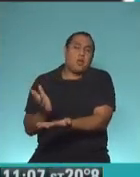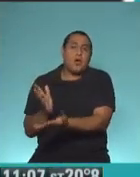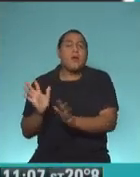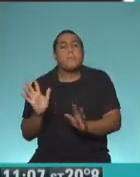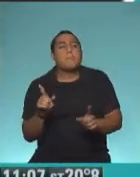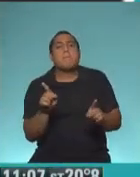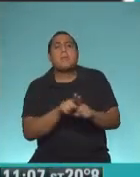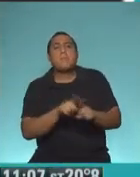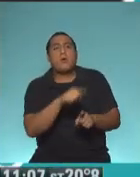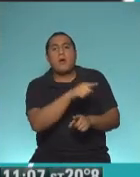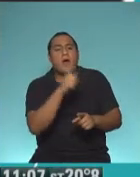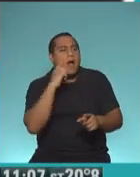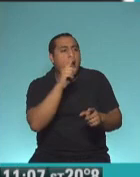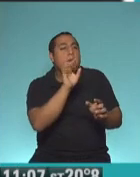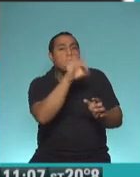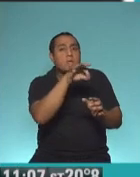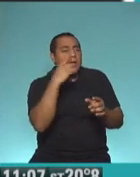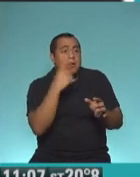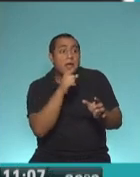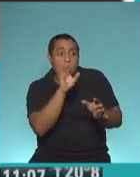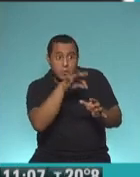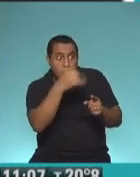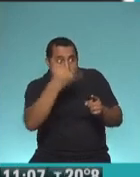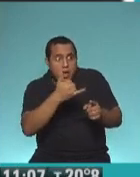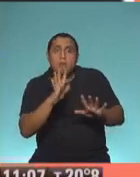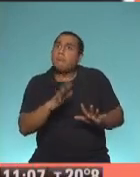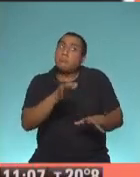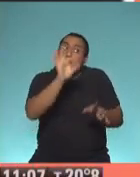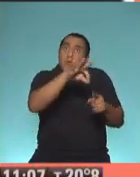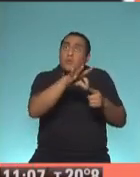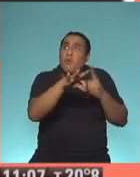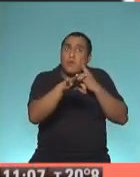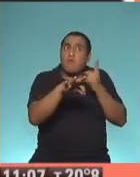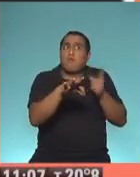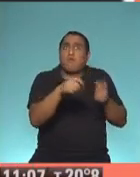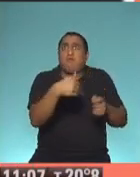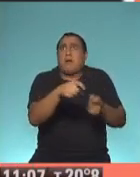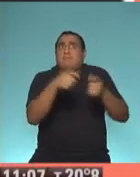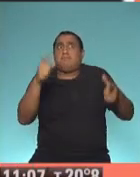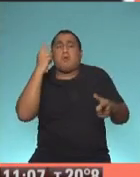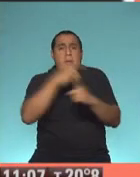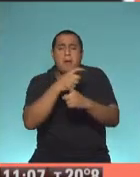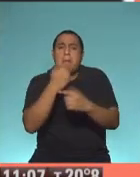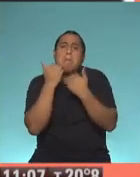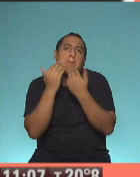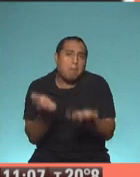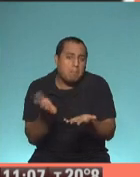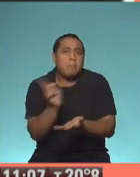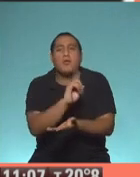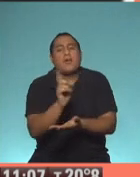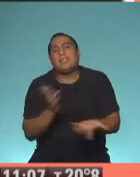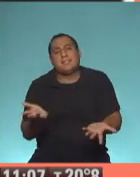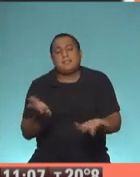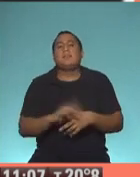el RNA está allí mucho más tiempo del tiempo en que está vivo. La segunda estrategia, que es la que está empleando el gobierno en